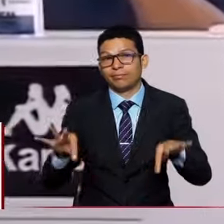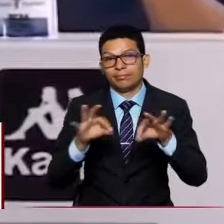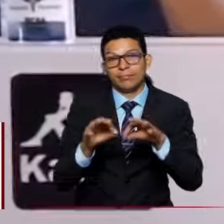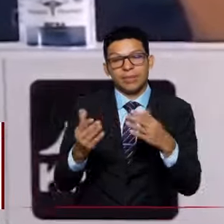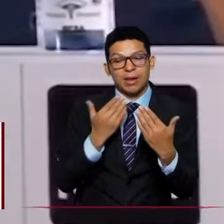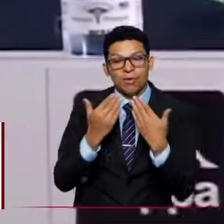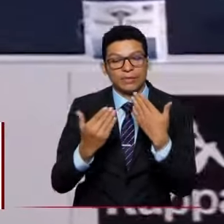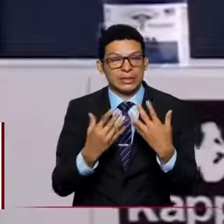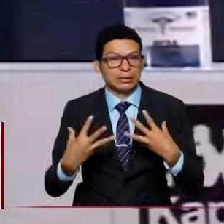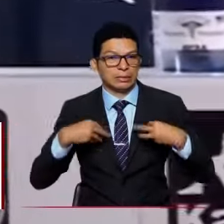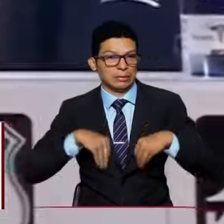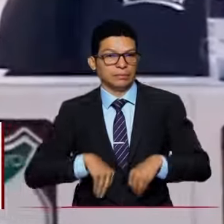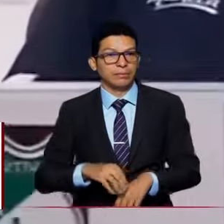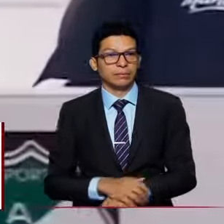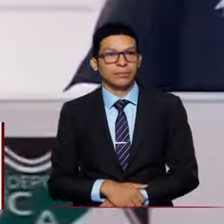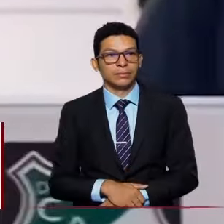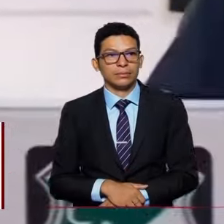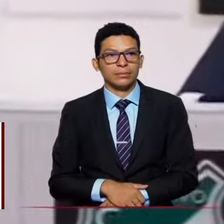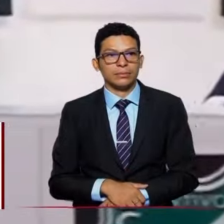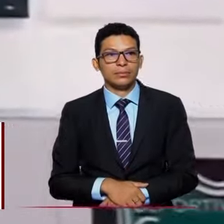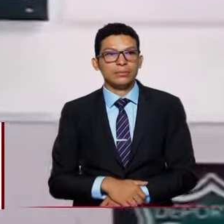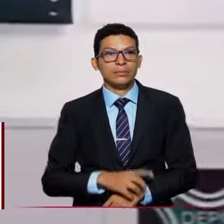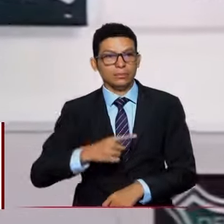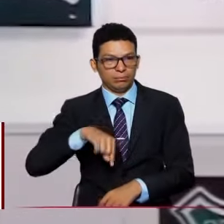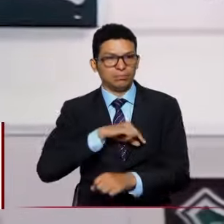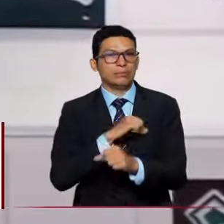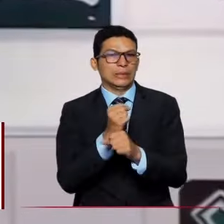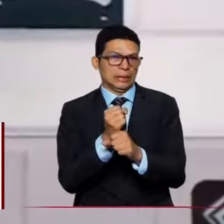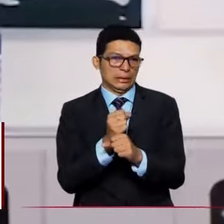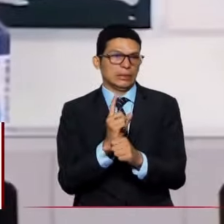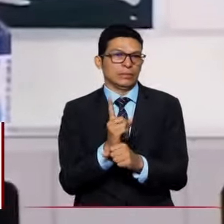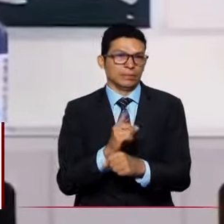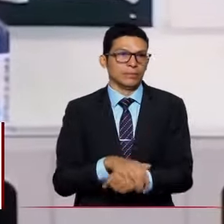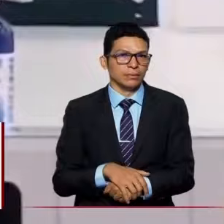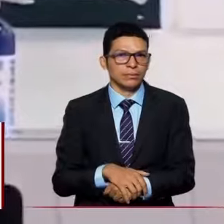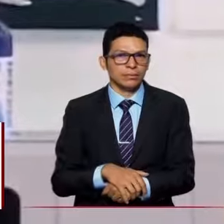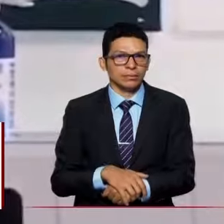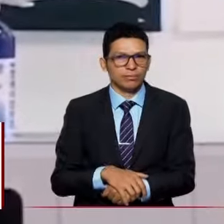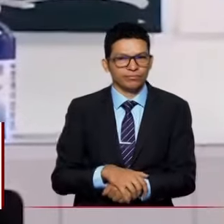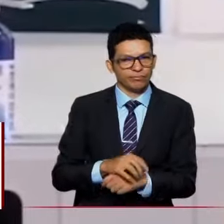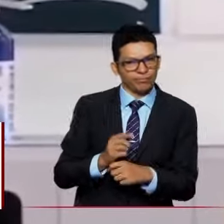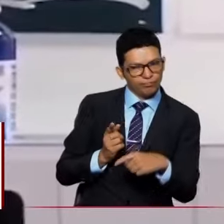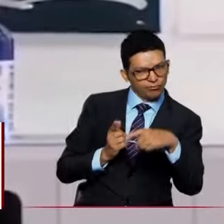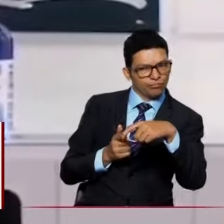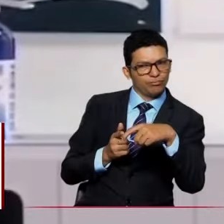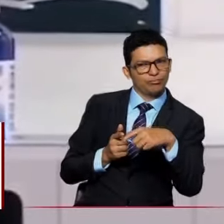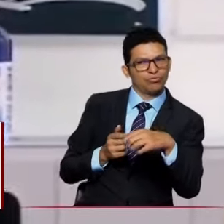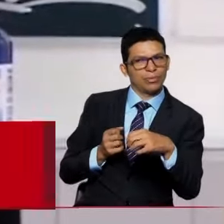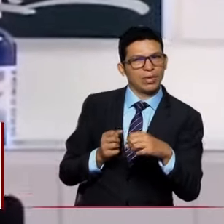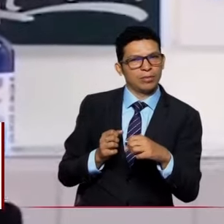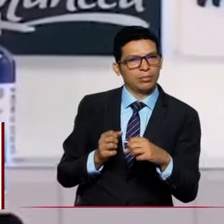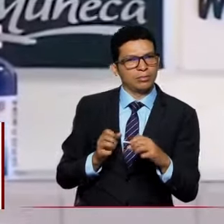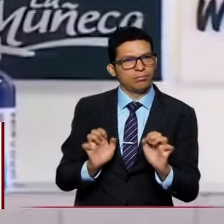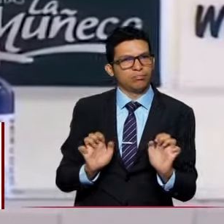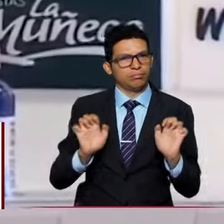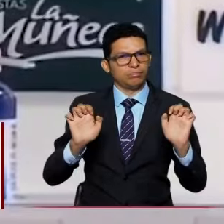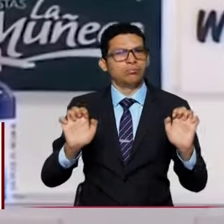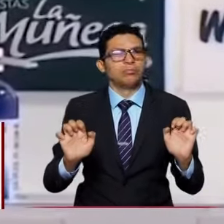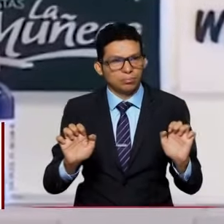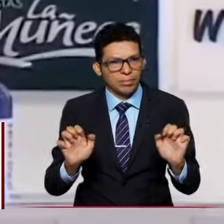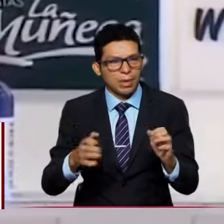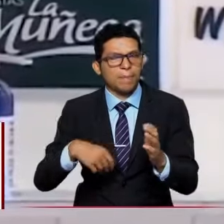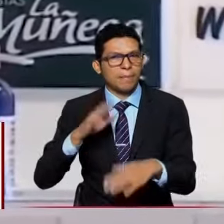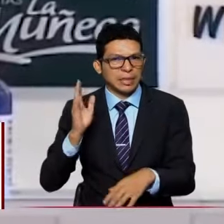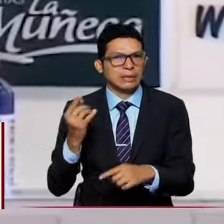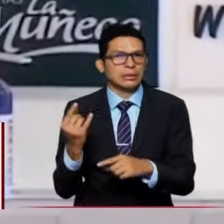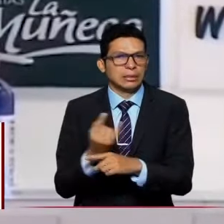confianza. Así es de que estamos trabajando en eso, en la parte ofensiva. Hemos trabajado mucho en la parte defensiva, hemos pasado a la